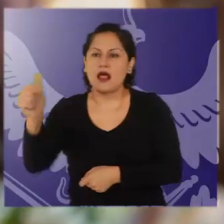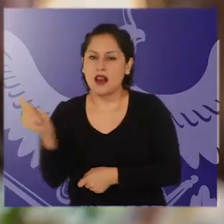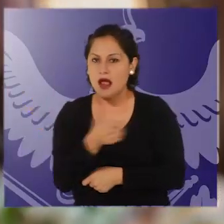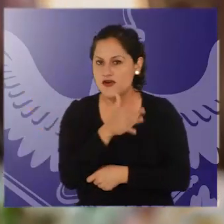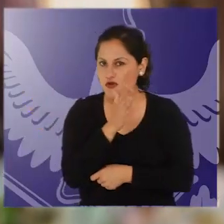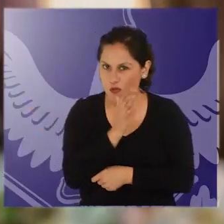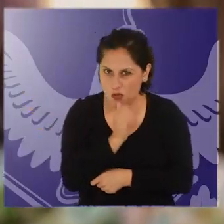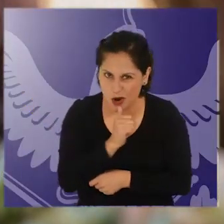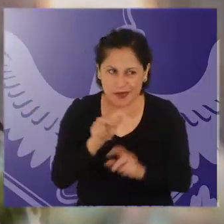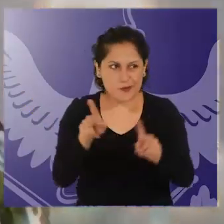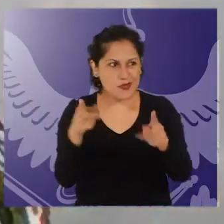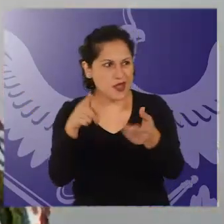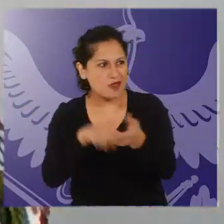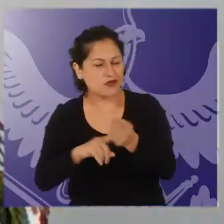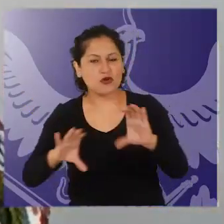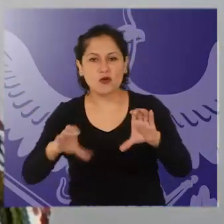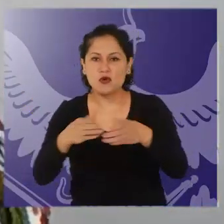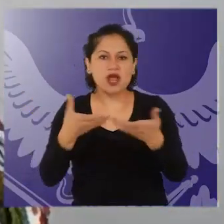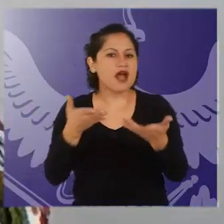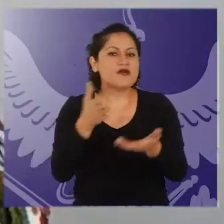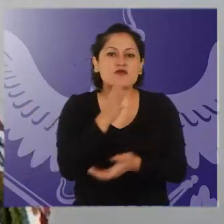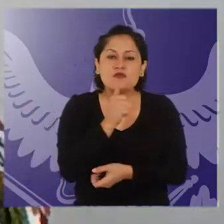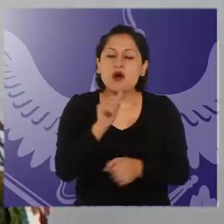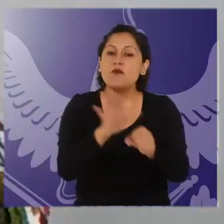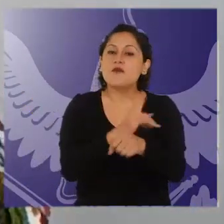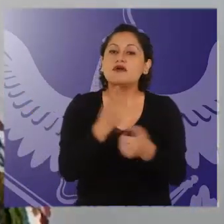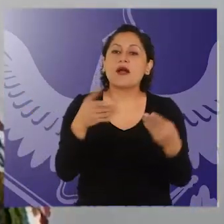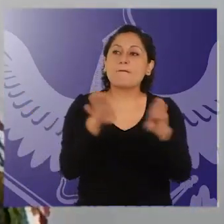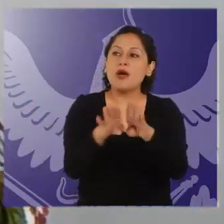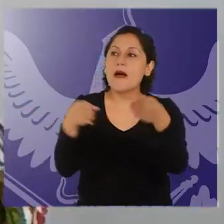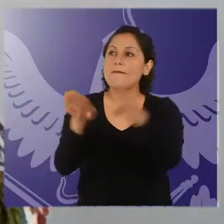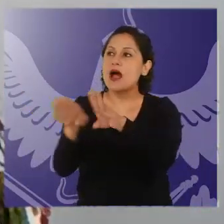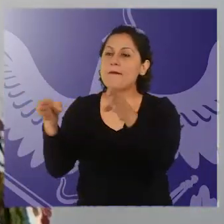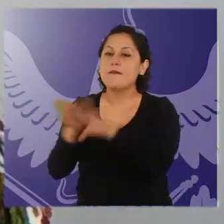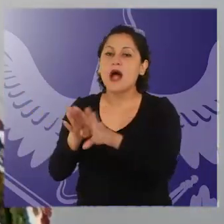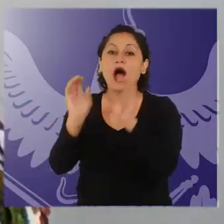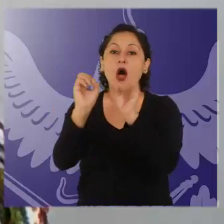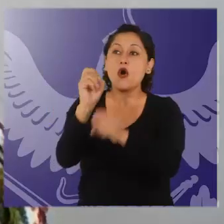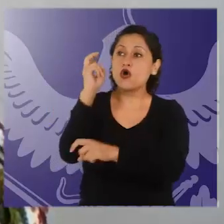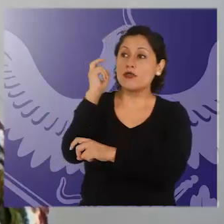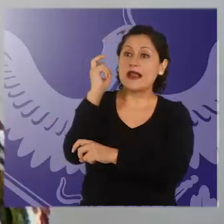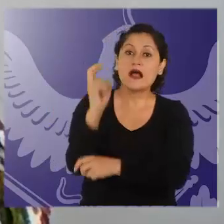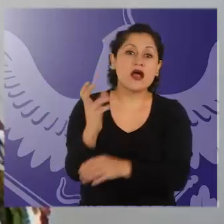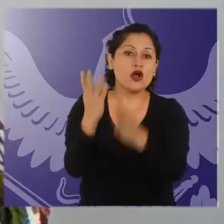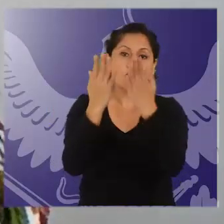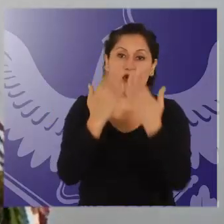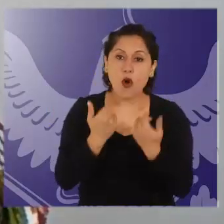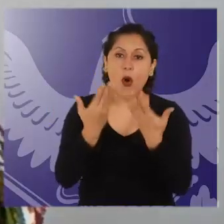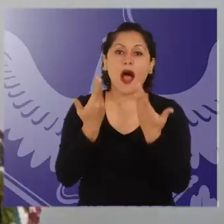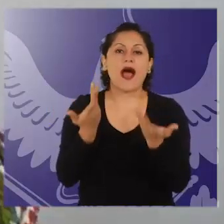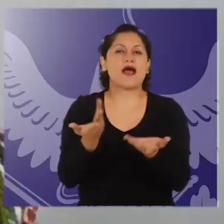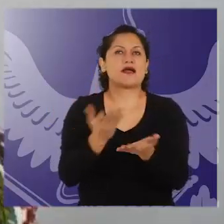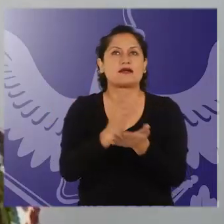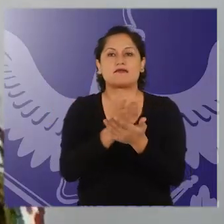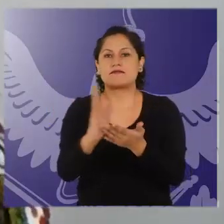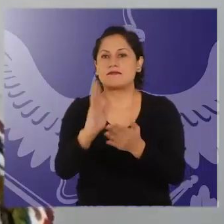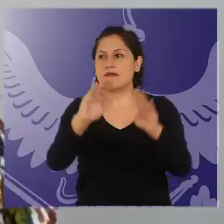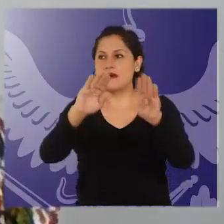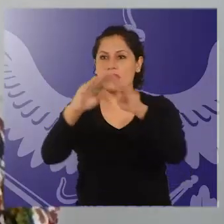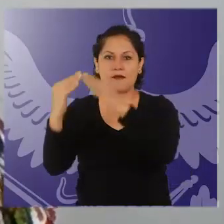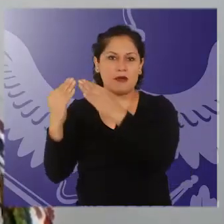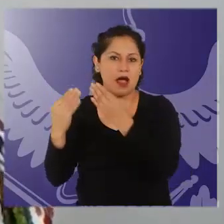su mercancía ni en la comunidad o en otros lugares ante la ausencia de transporte en un primer momento y el cierre de accesos en